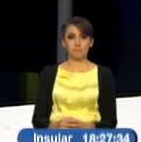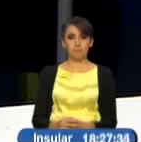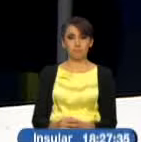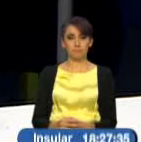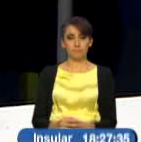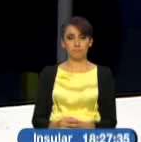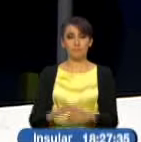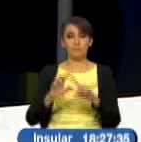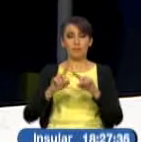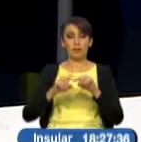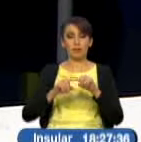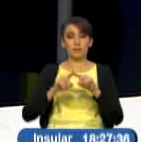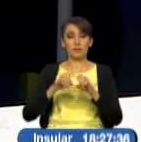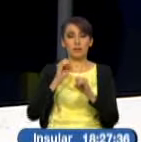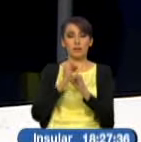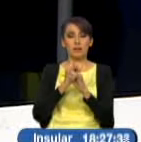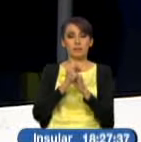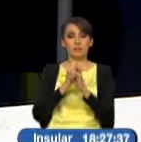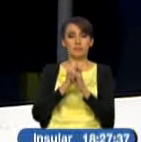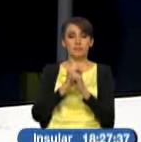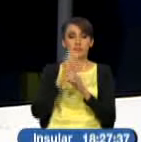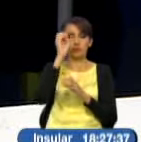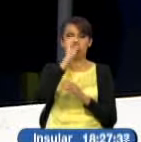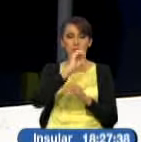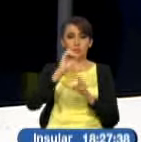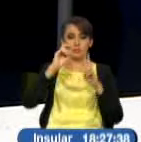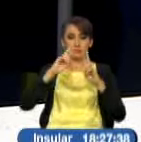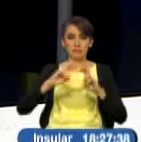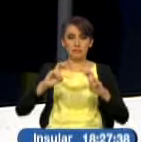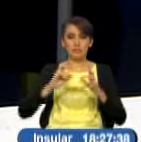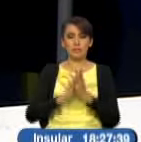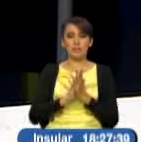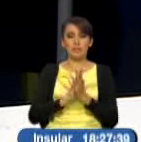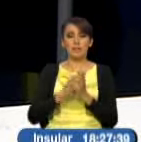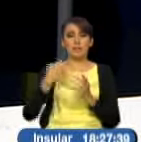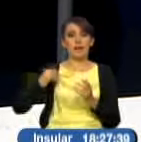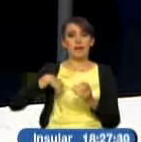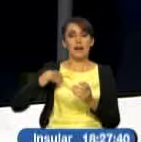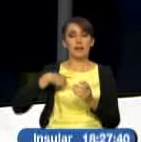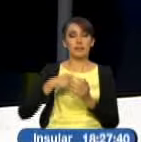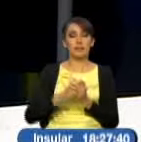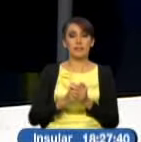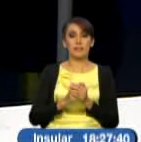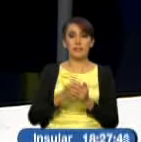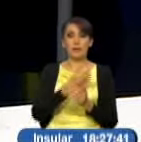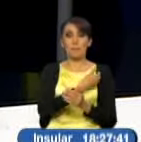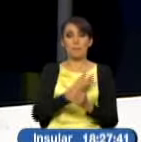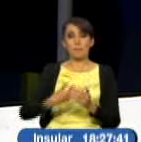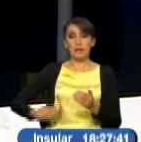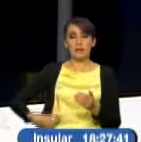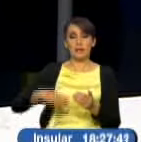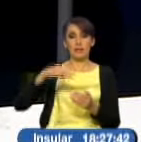Y según el Instituto Nacional de Estadísticas y Censos de Argentina, INDEC, el presidente Mauricio Macri cerró al